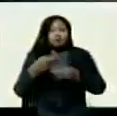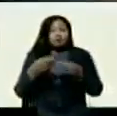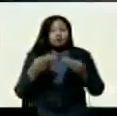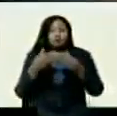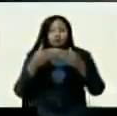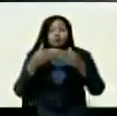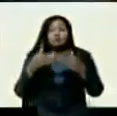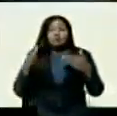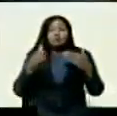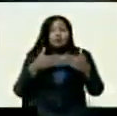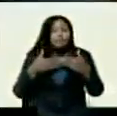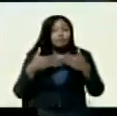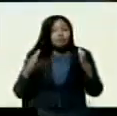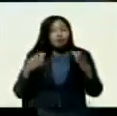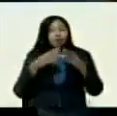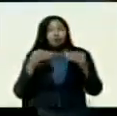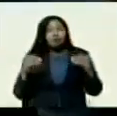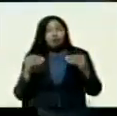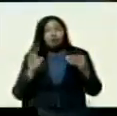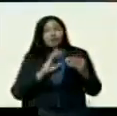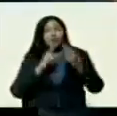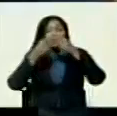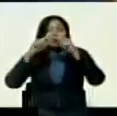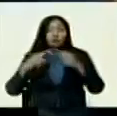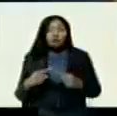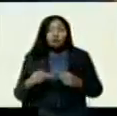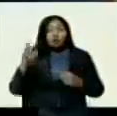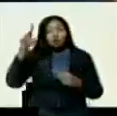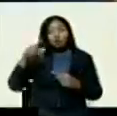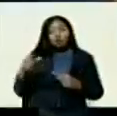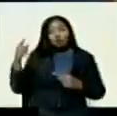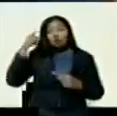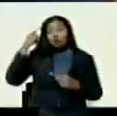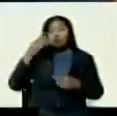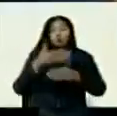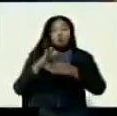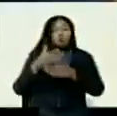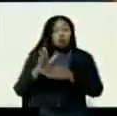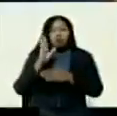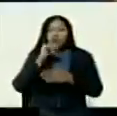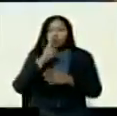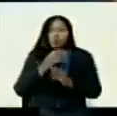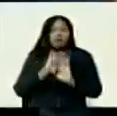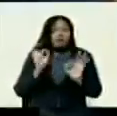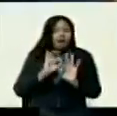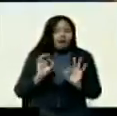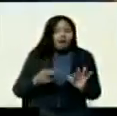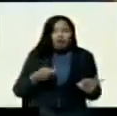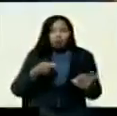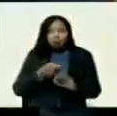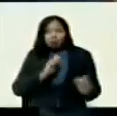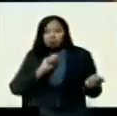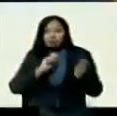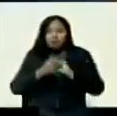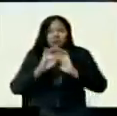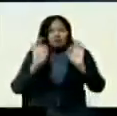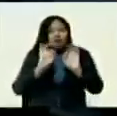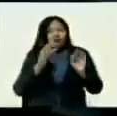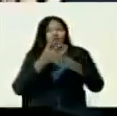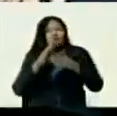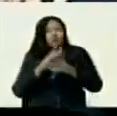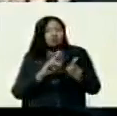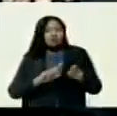apertura, y nuevamente cierre de la contabilidad día a día, aunque no existieran transacciones bancarias. El momento